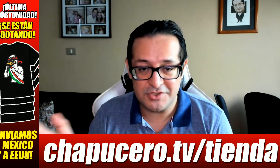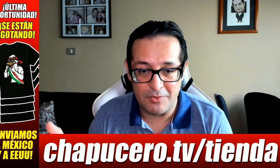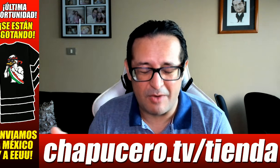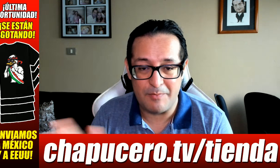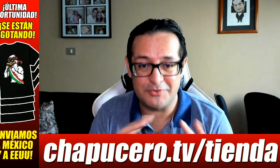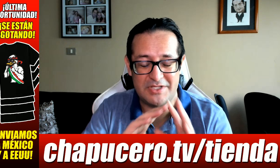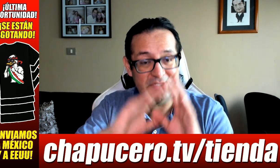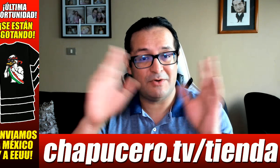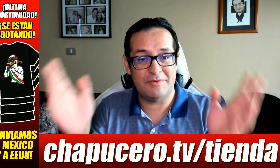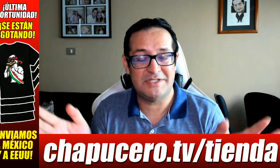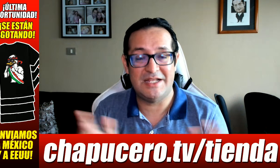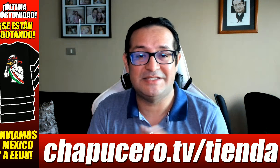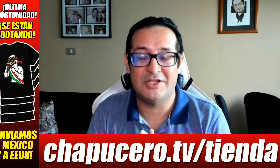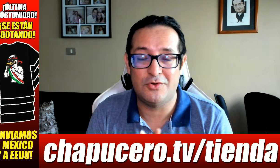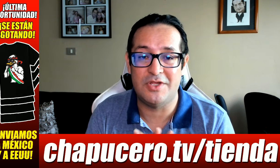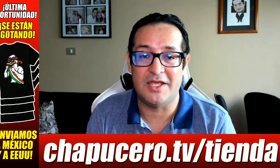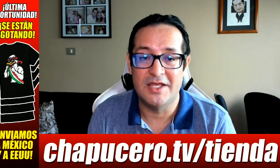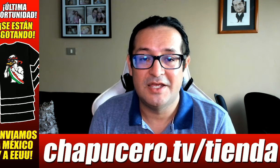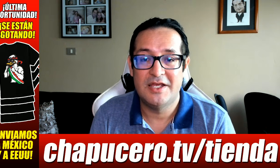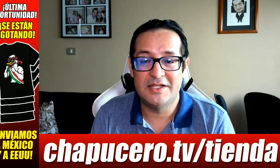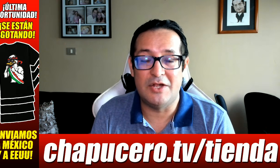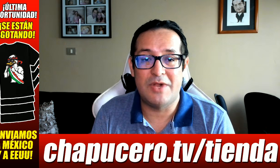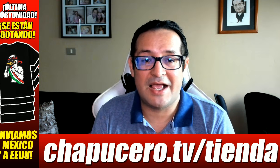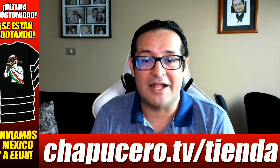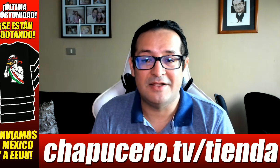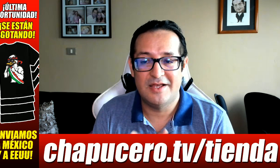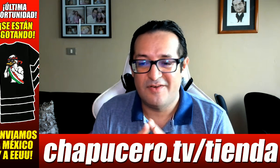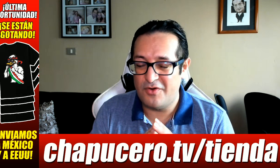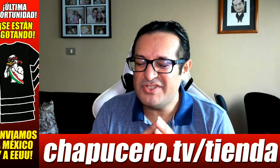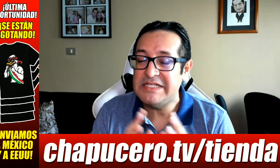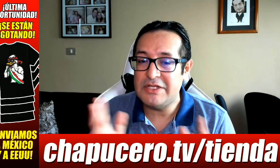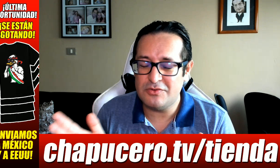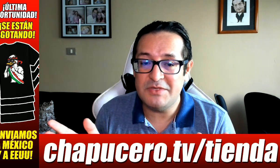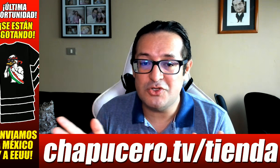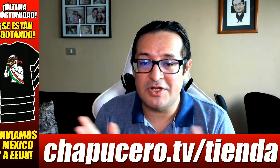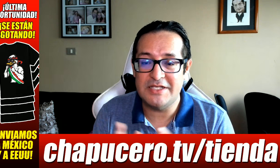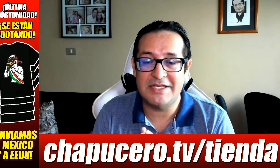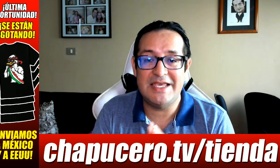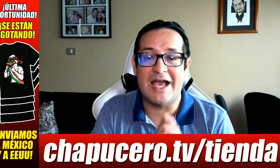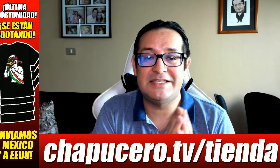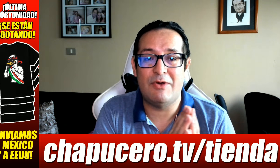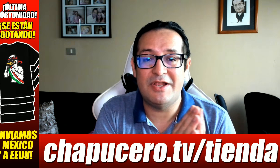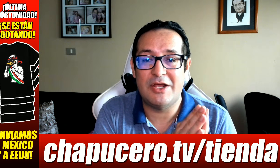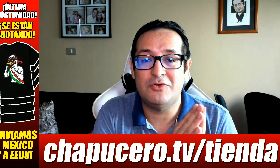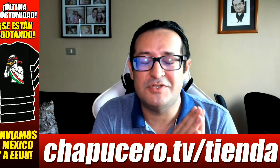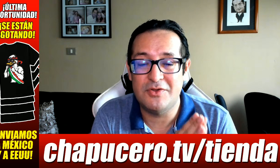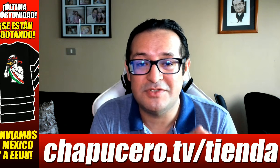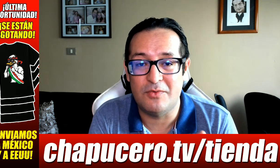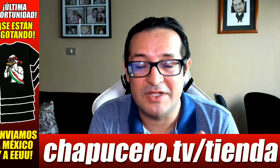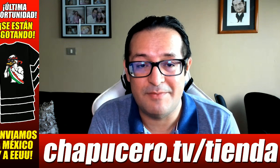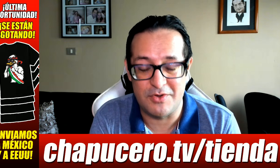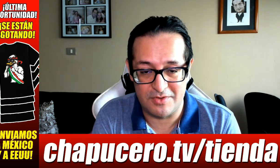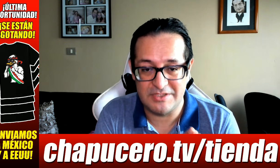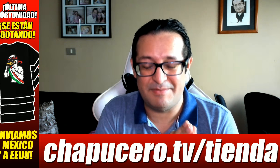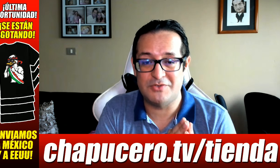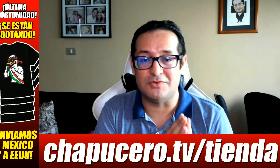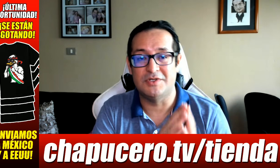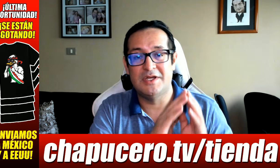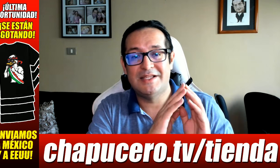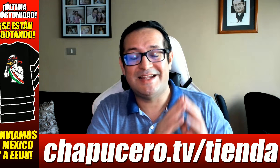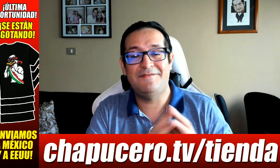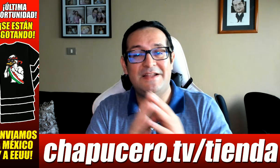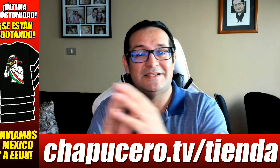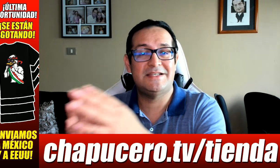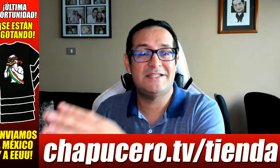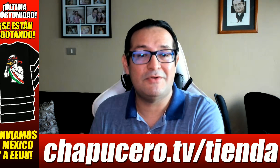entre ellos chihuahua por satán llegó está en el centro de del huracán fueron 600 millones y archivaba le dieron 250 millones de pesos